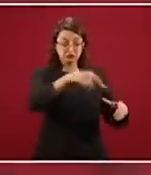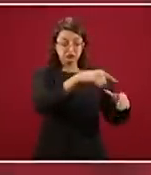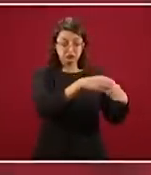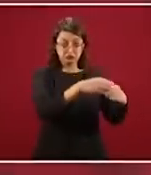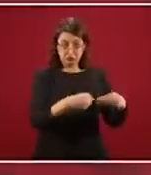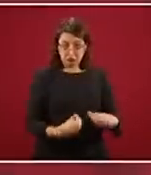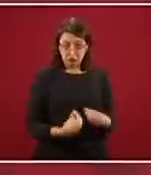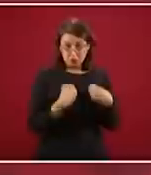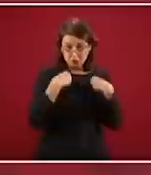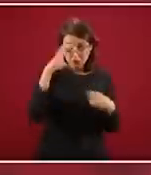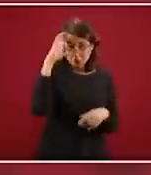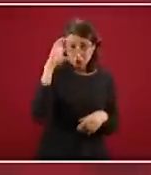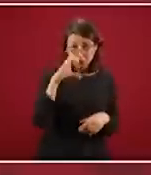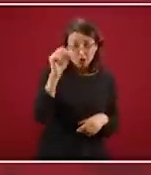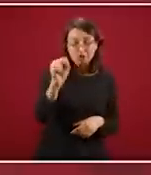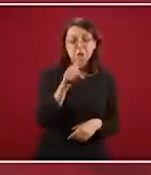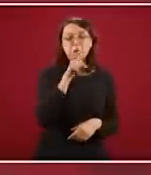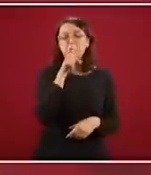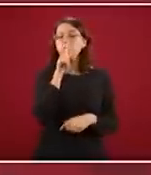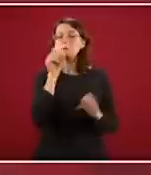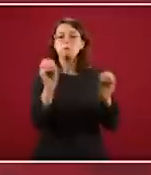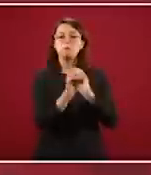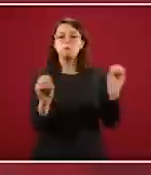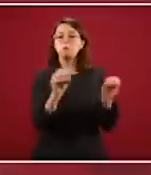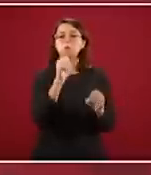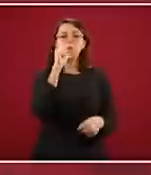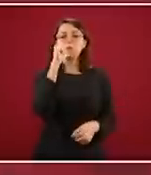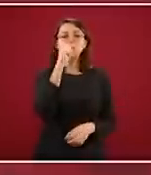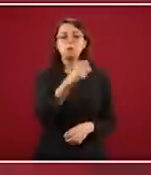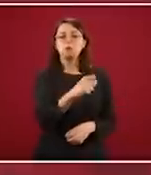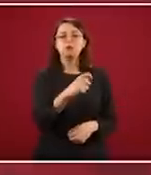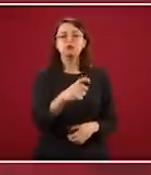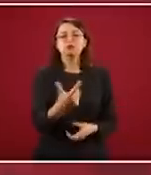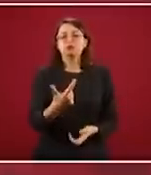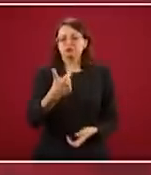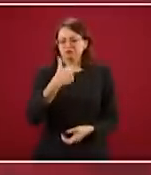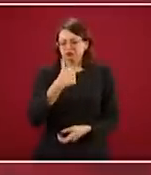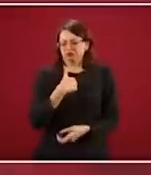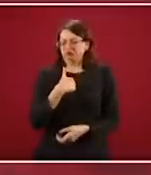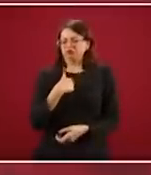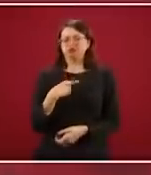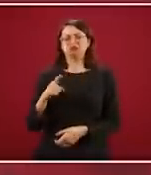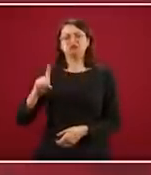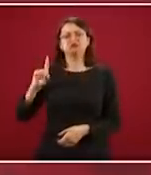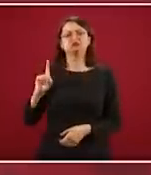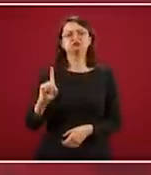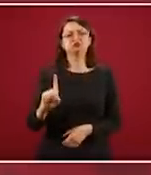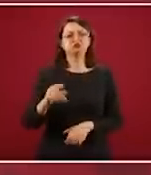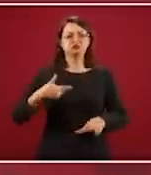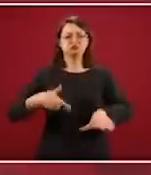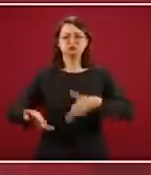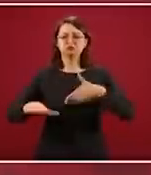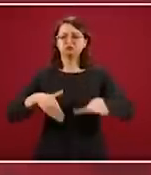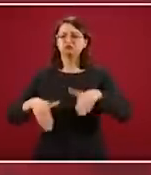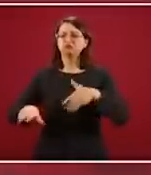Me consta porque yo entré caminando y salí también caminando,